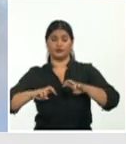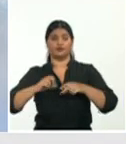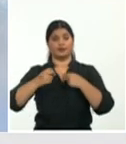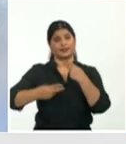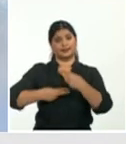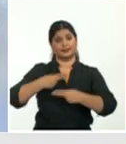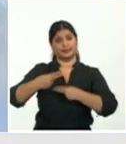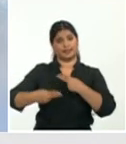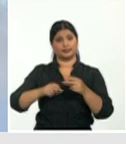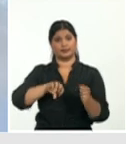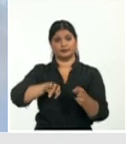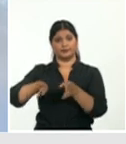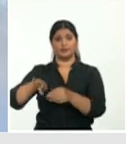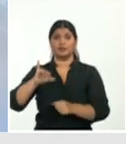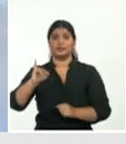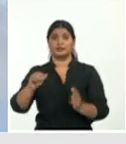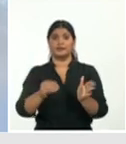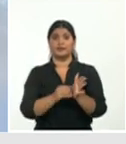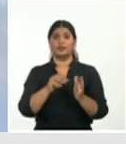De esos